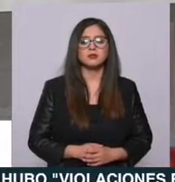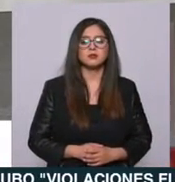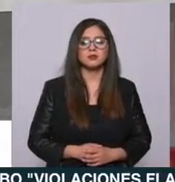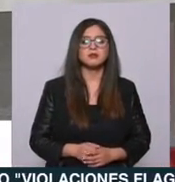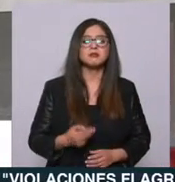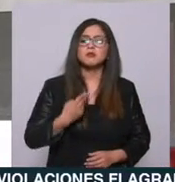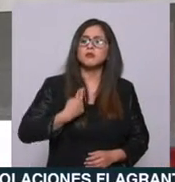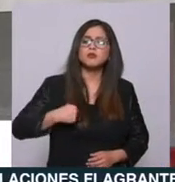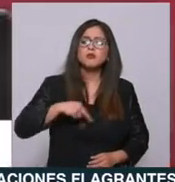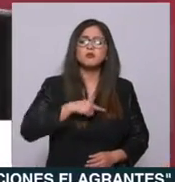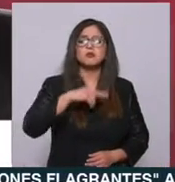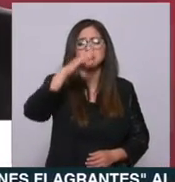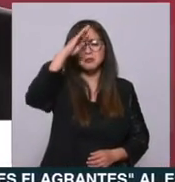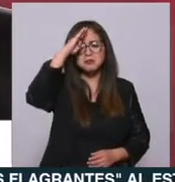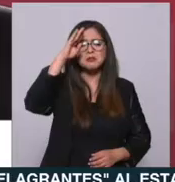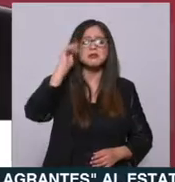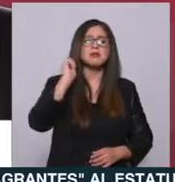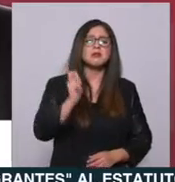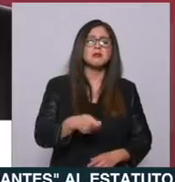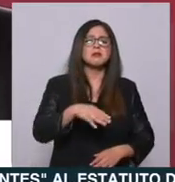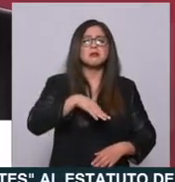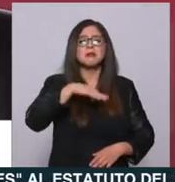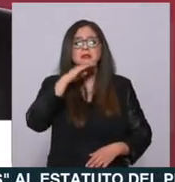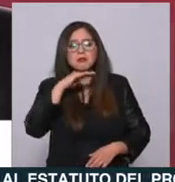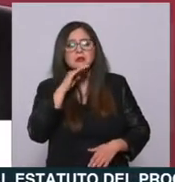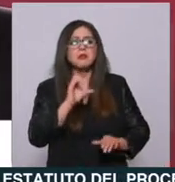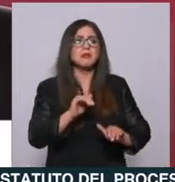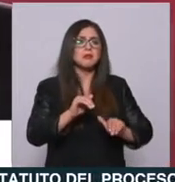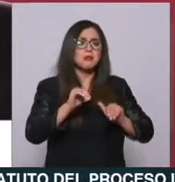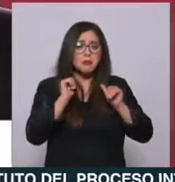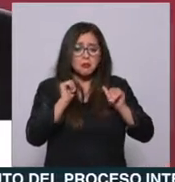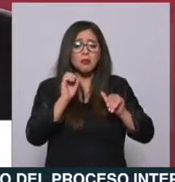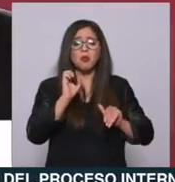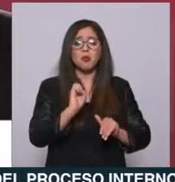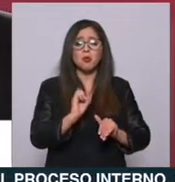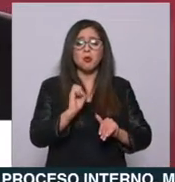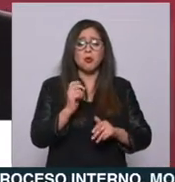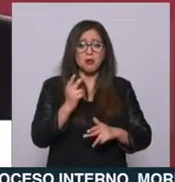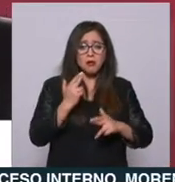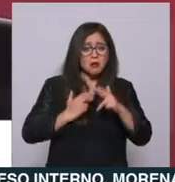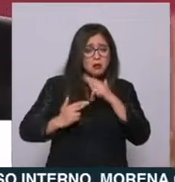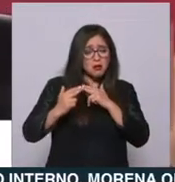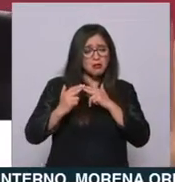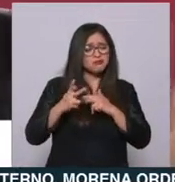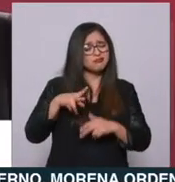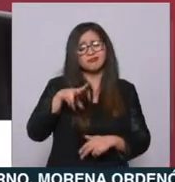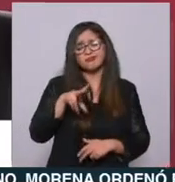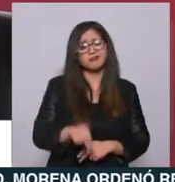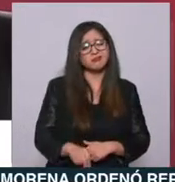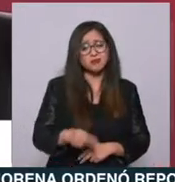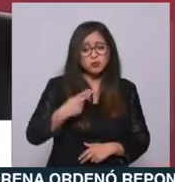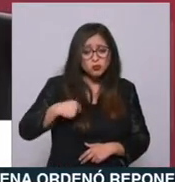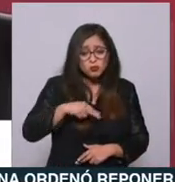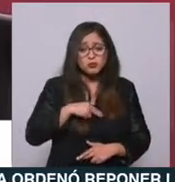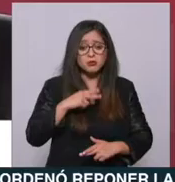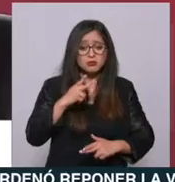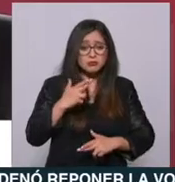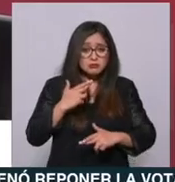a hacernos a un lado, no vamos a dar ni un paso atrás, ni siquiera para tomar impulso.